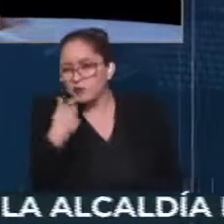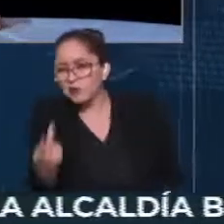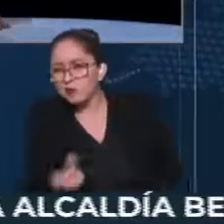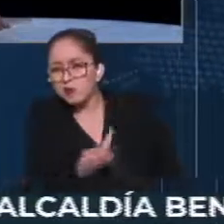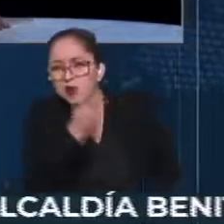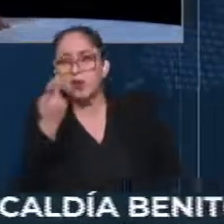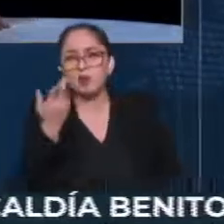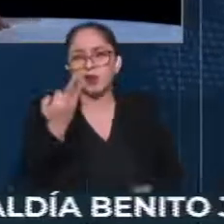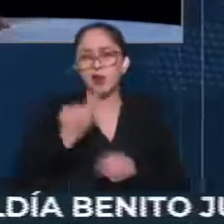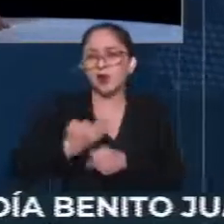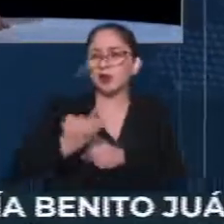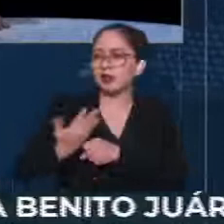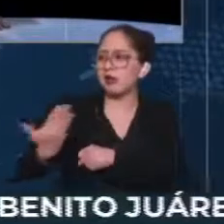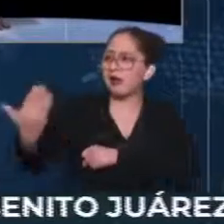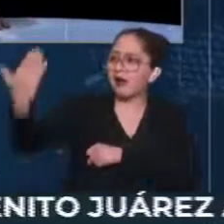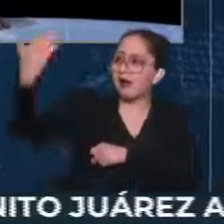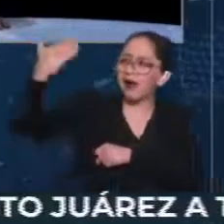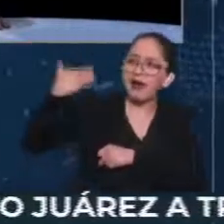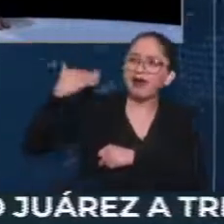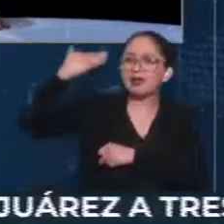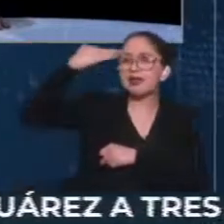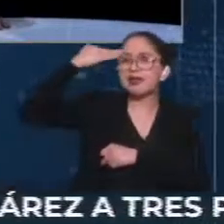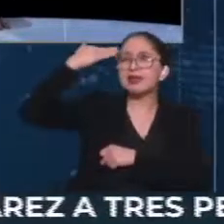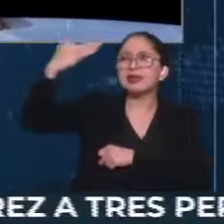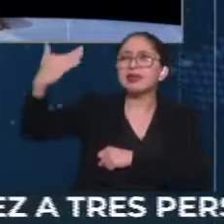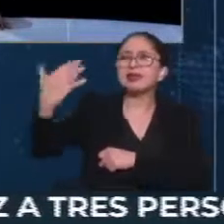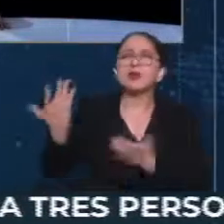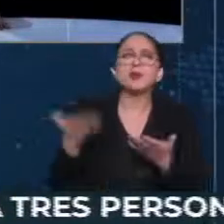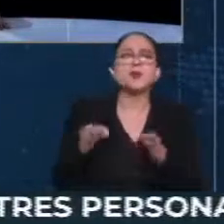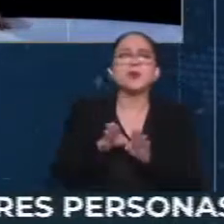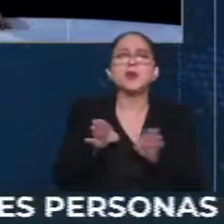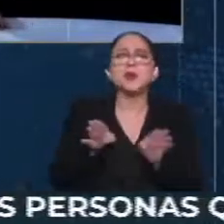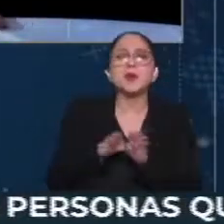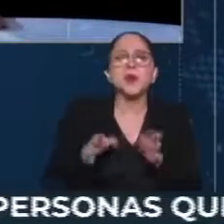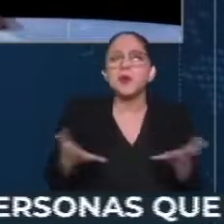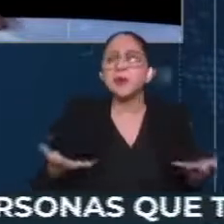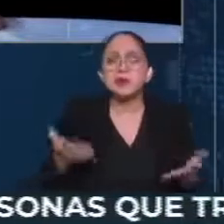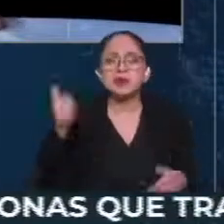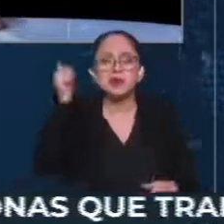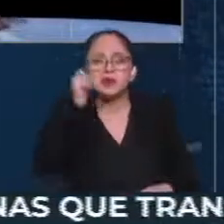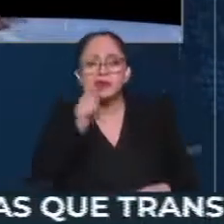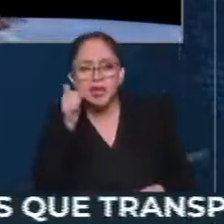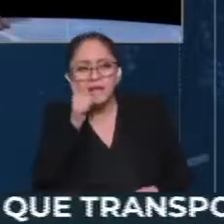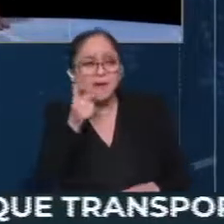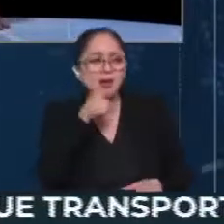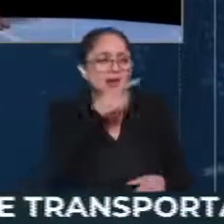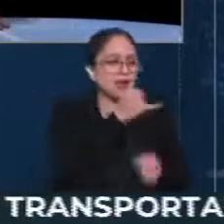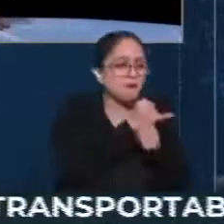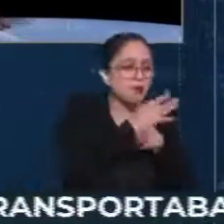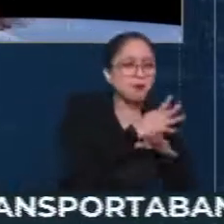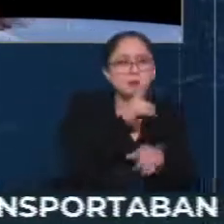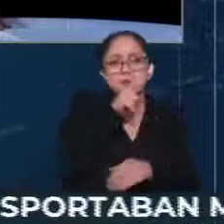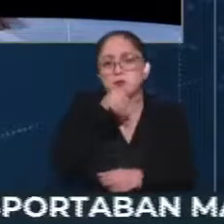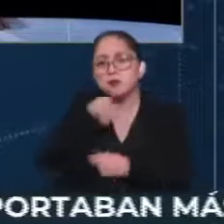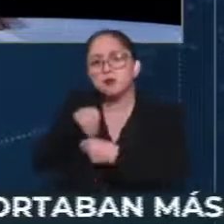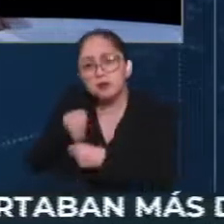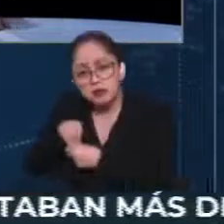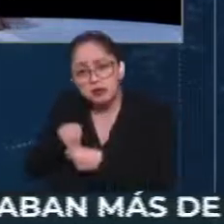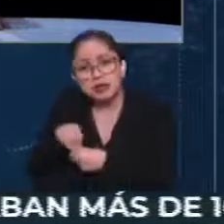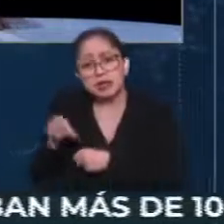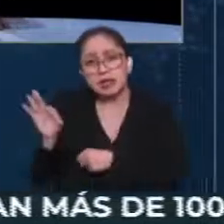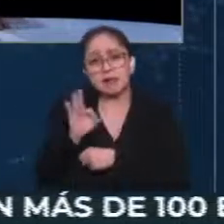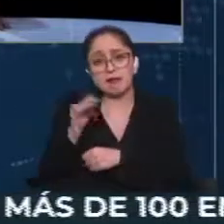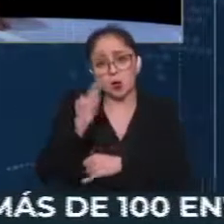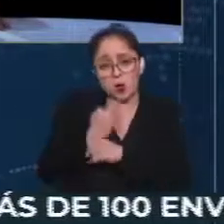Es decir, venimos de una época que podríamos llamar como un medievo, sin duda alguna, un oscurantismo, pero ¿no se está dando acaso un renacimiento